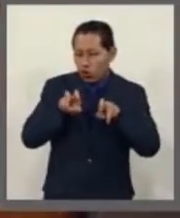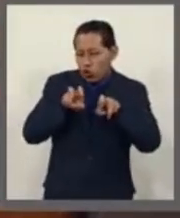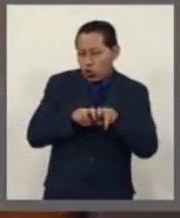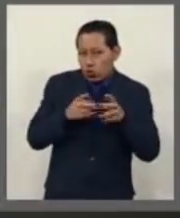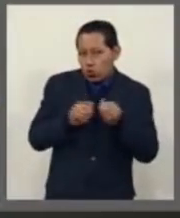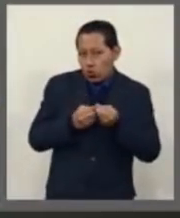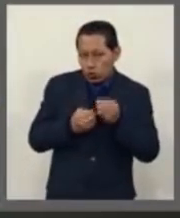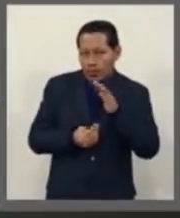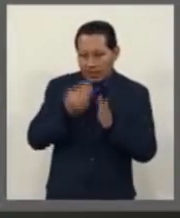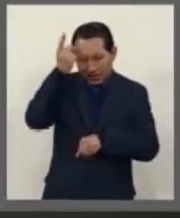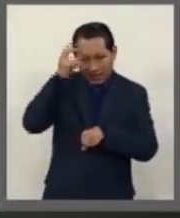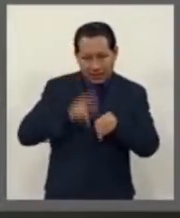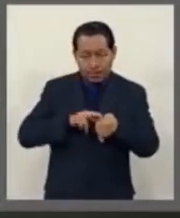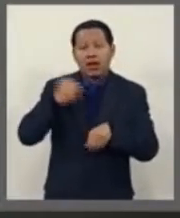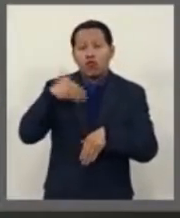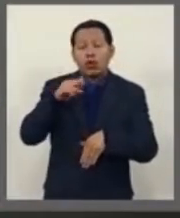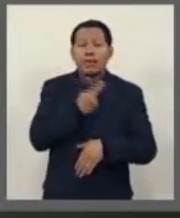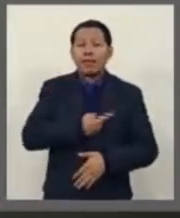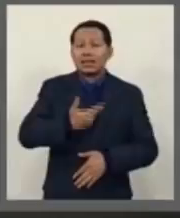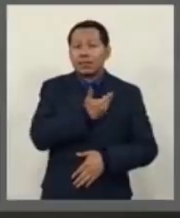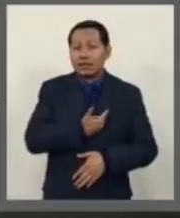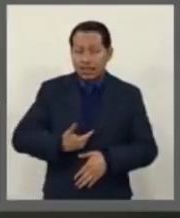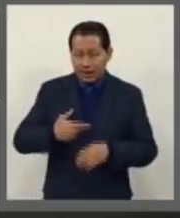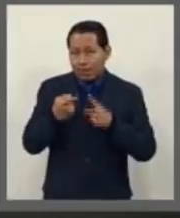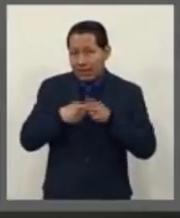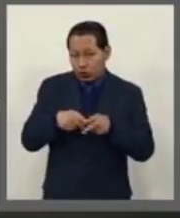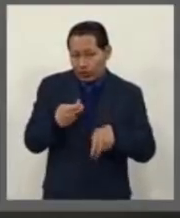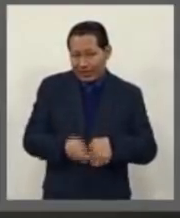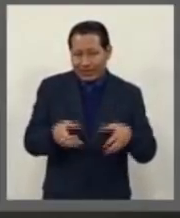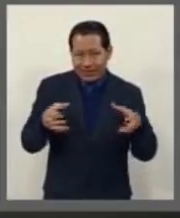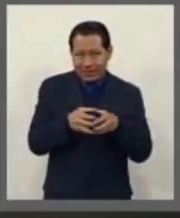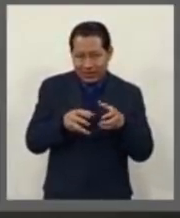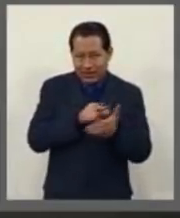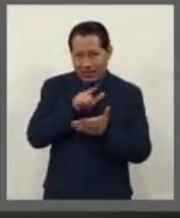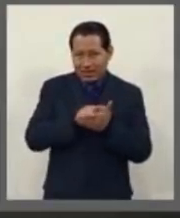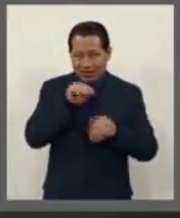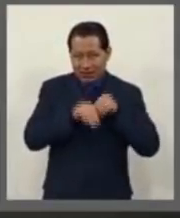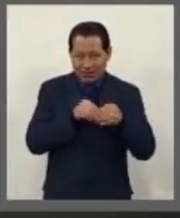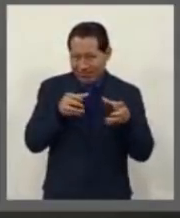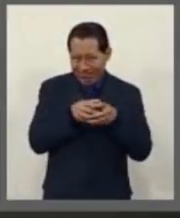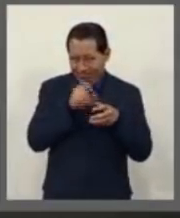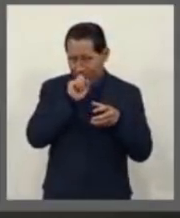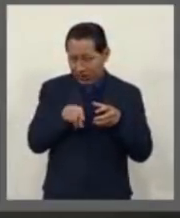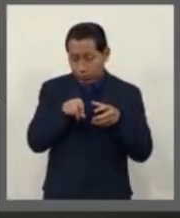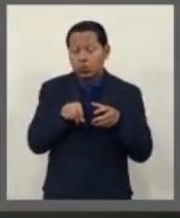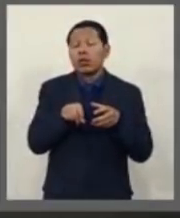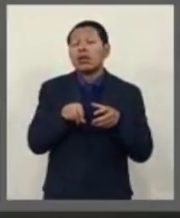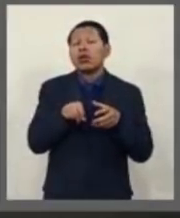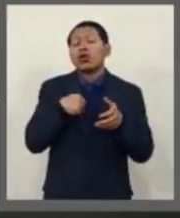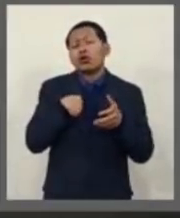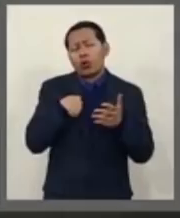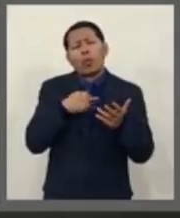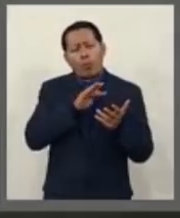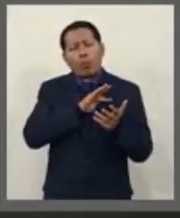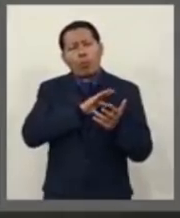se sentaba exactamente al lado de mí en la mesa directiva fue